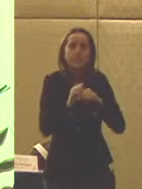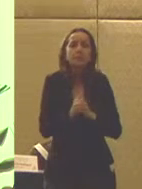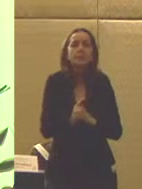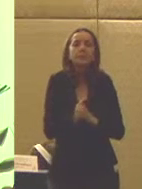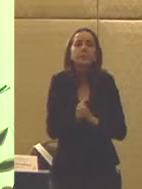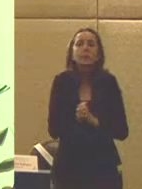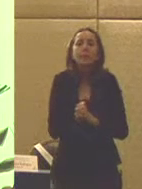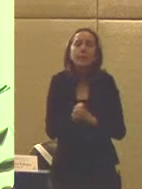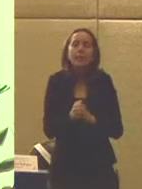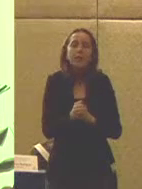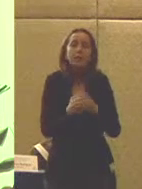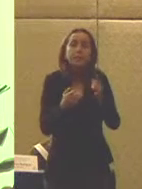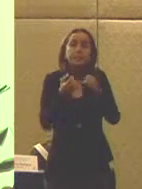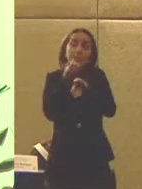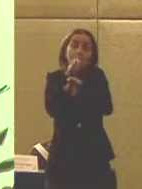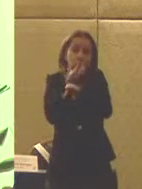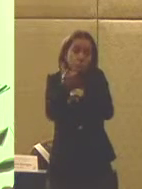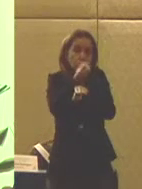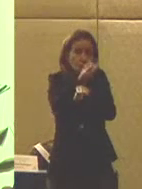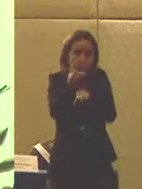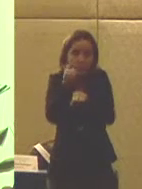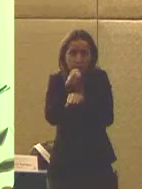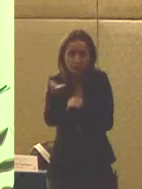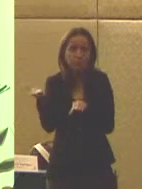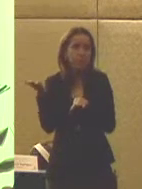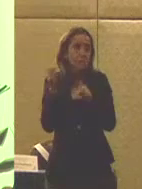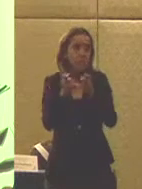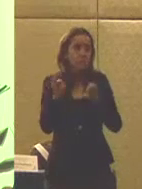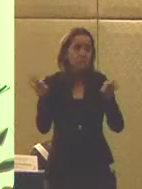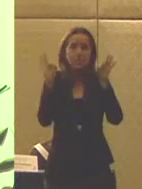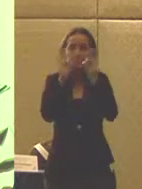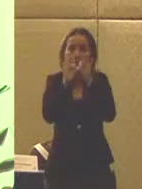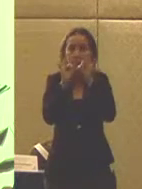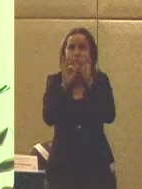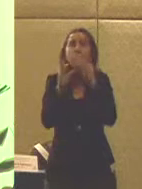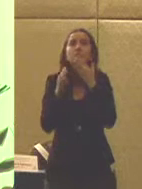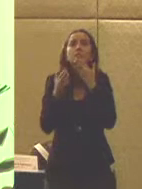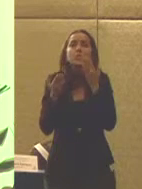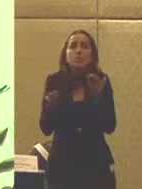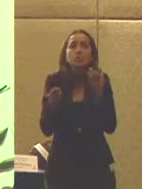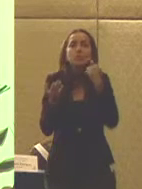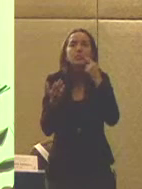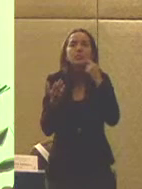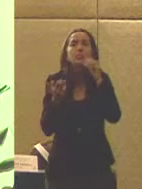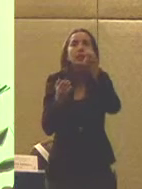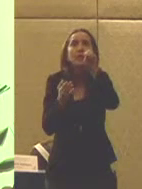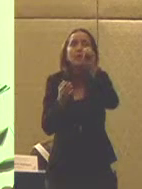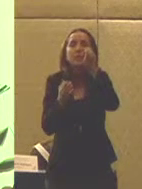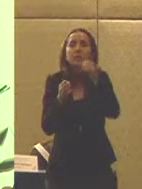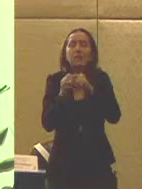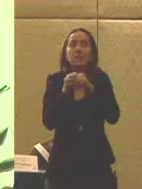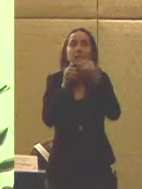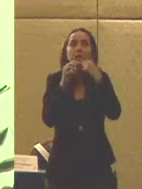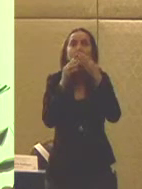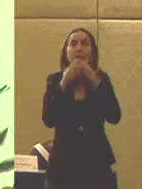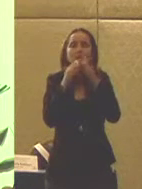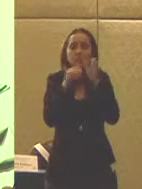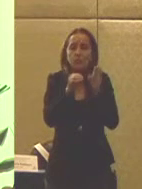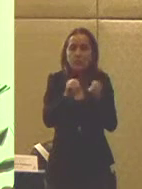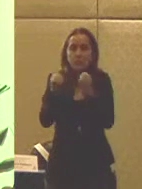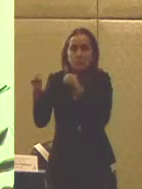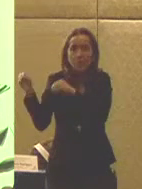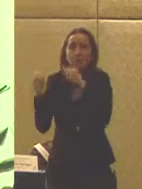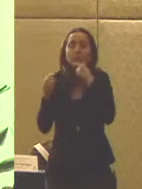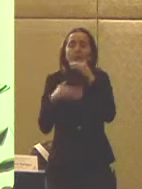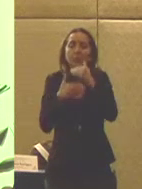principales recomendaciones en los aspectos normativos y de planificación son la inclusión de la evaluación del riesgo en la inversión. Esto es